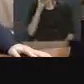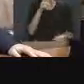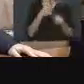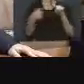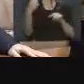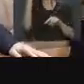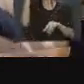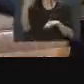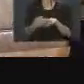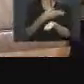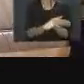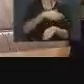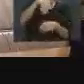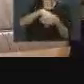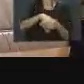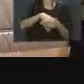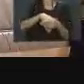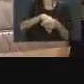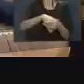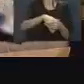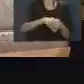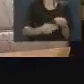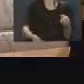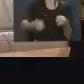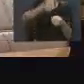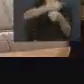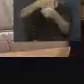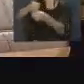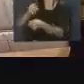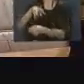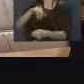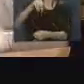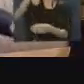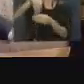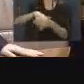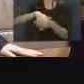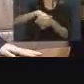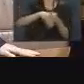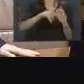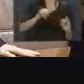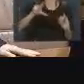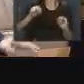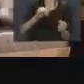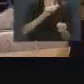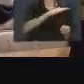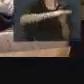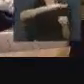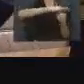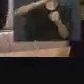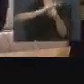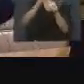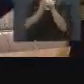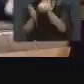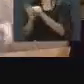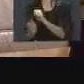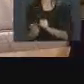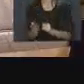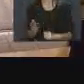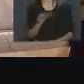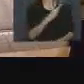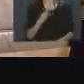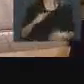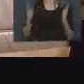votación que iban a ser destituidos de sus cargos los cemes que votaran de una u otra manera que el mismo se iba a querellar